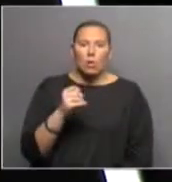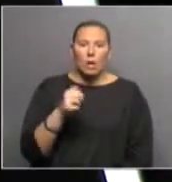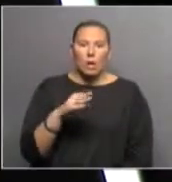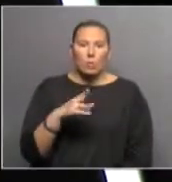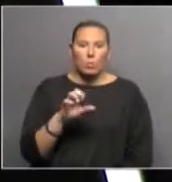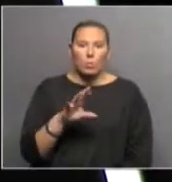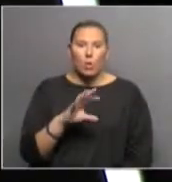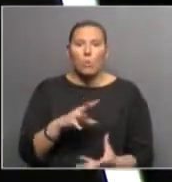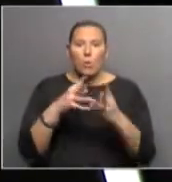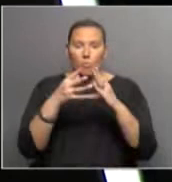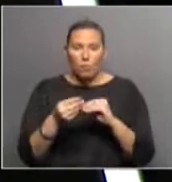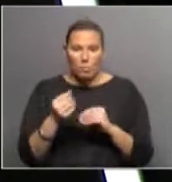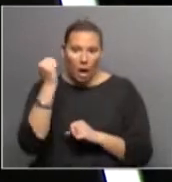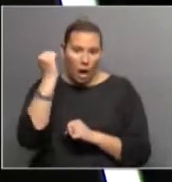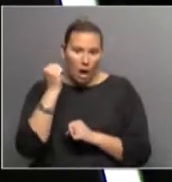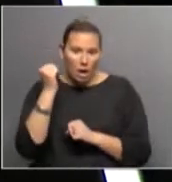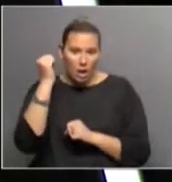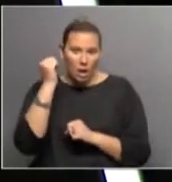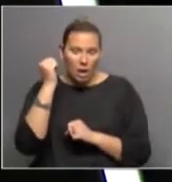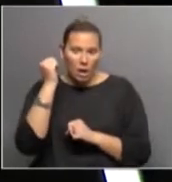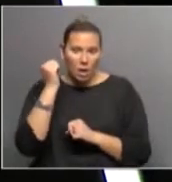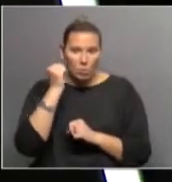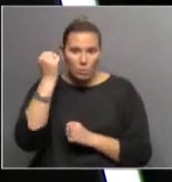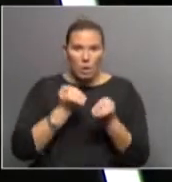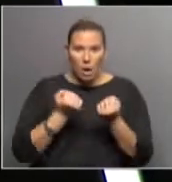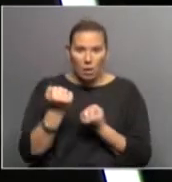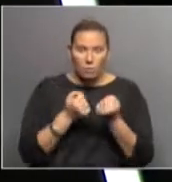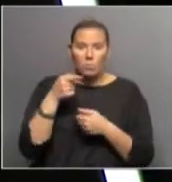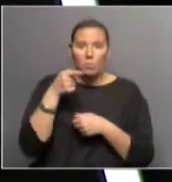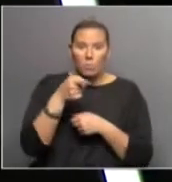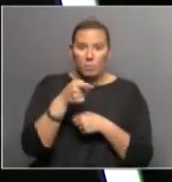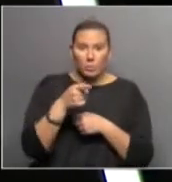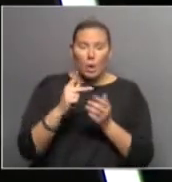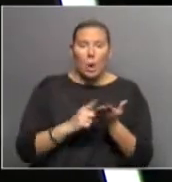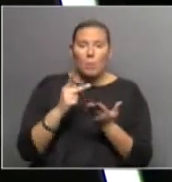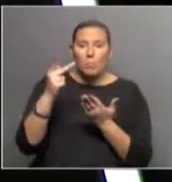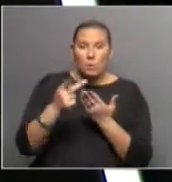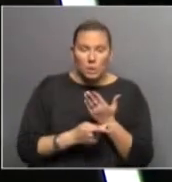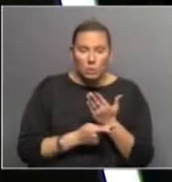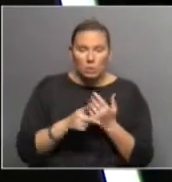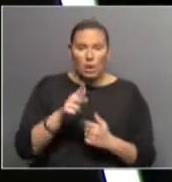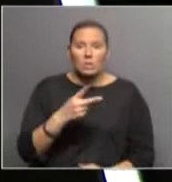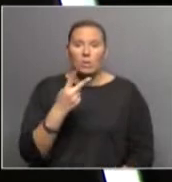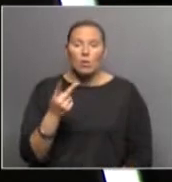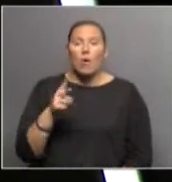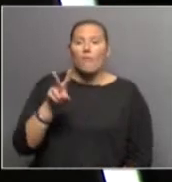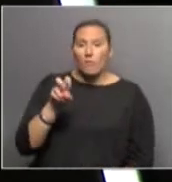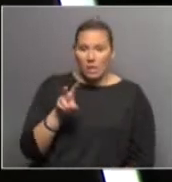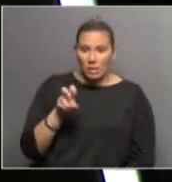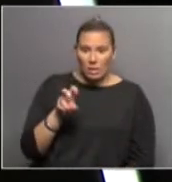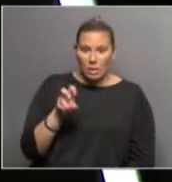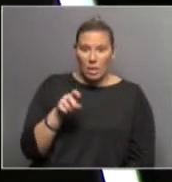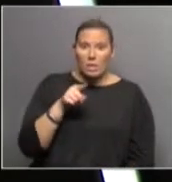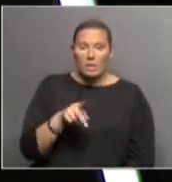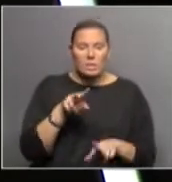fuente de nuestros vehículos. Para eso se está desplegando el proyecto Hidrógeno Verde en nuestro país y